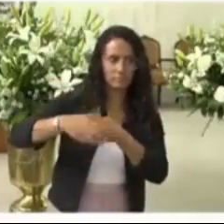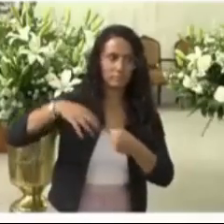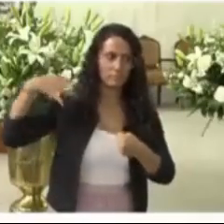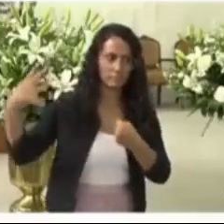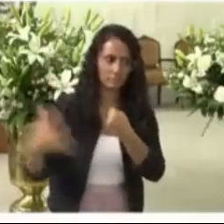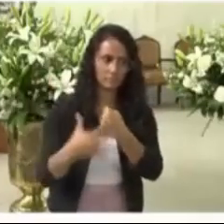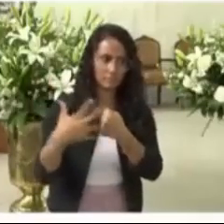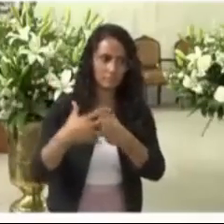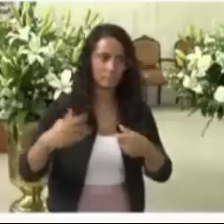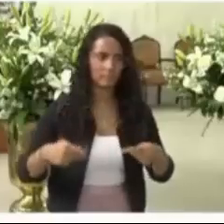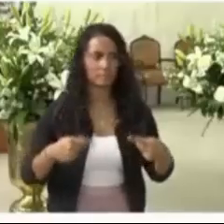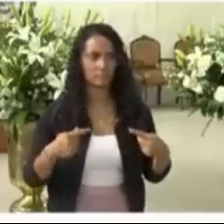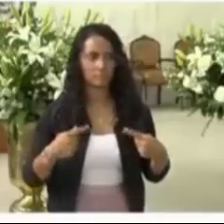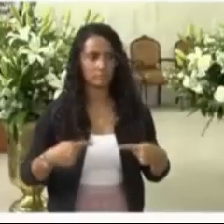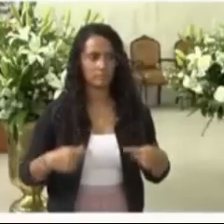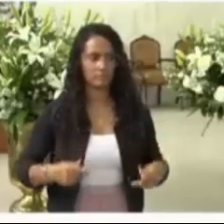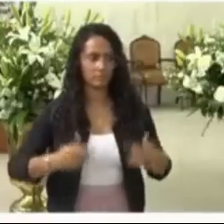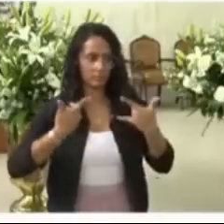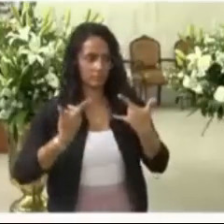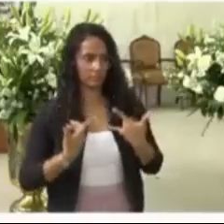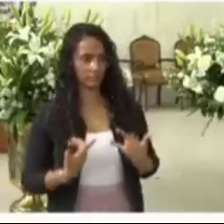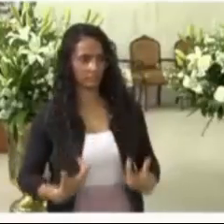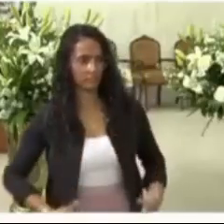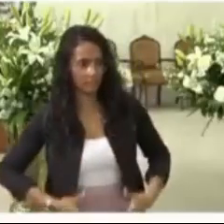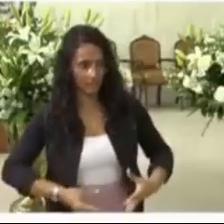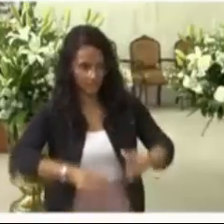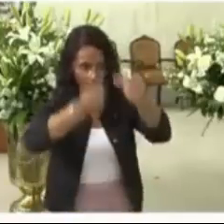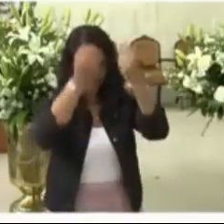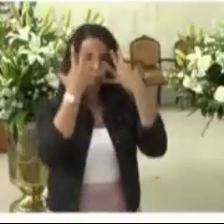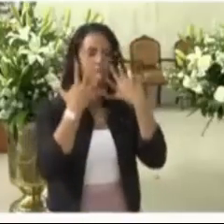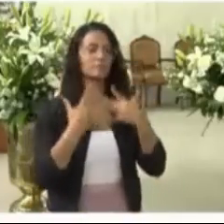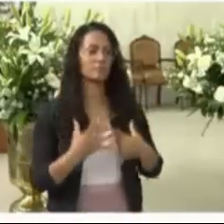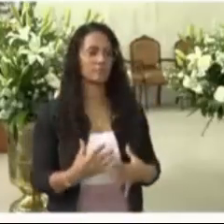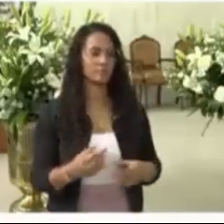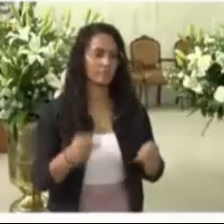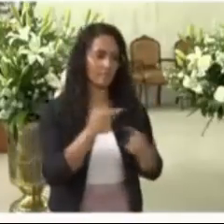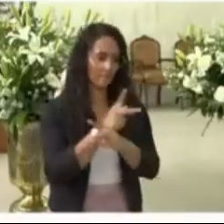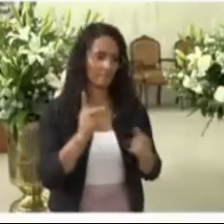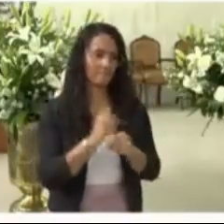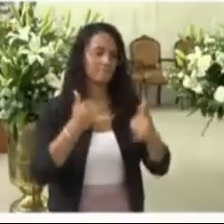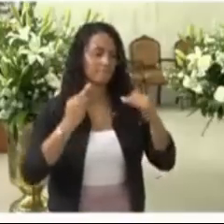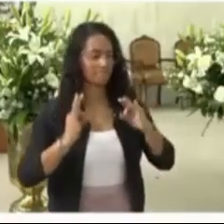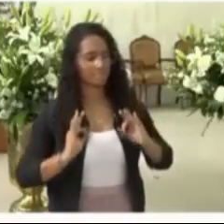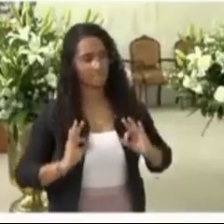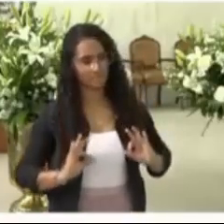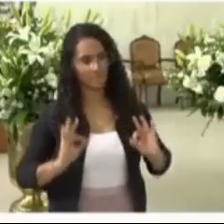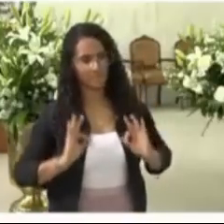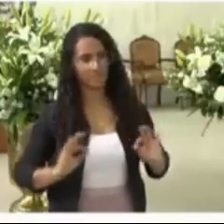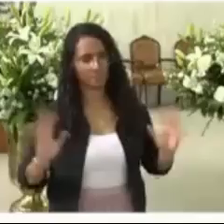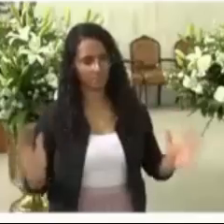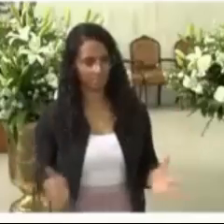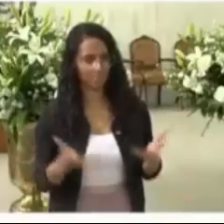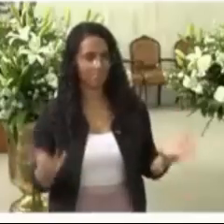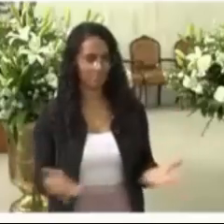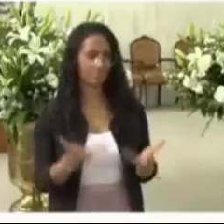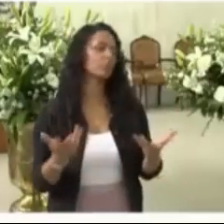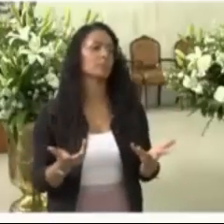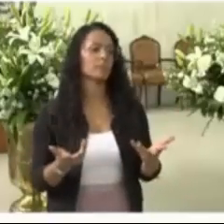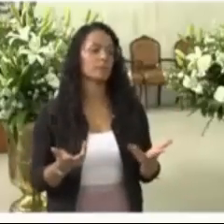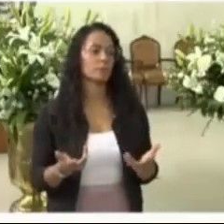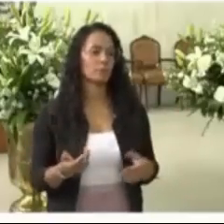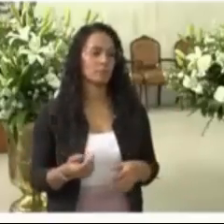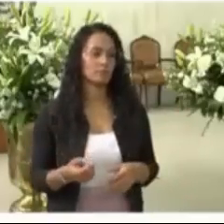momento recobra el ánimo. Y claramente dice la Escritura que de inmediato se